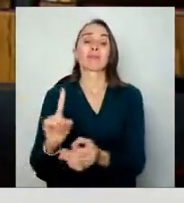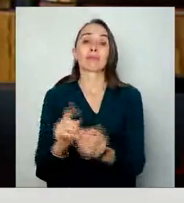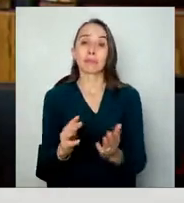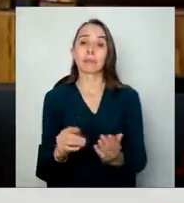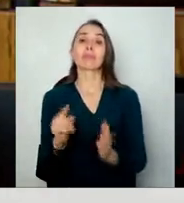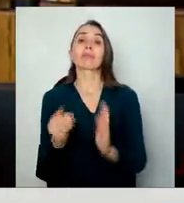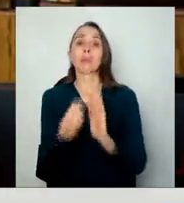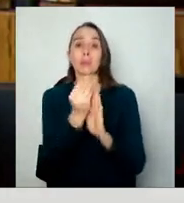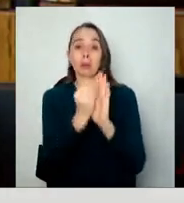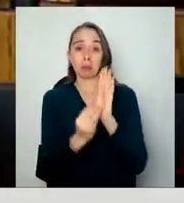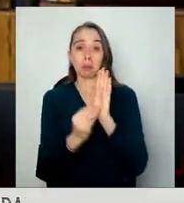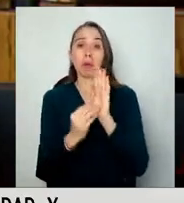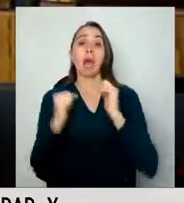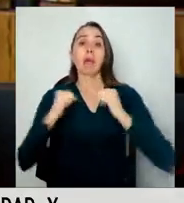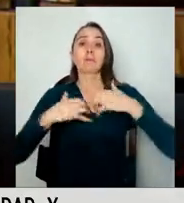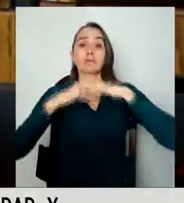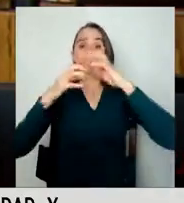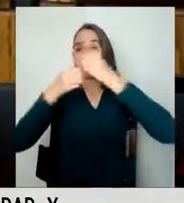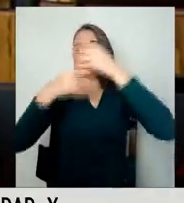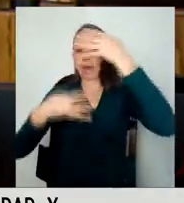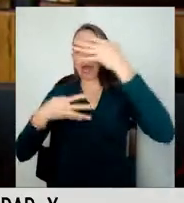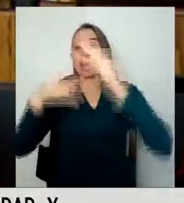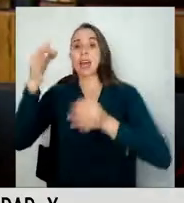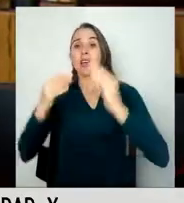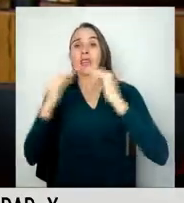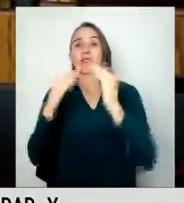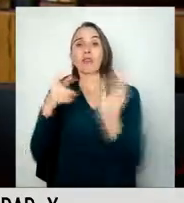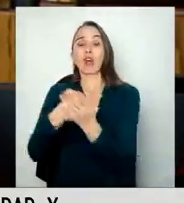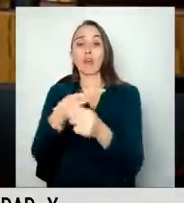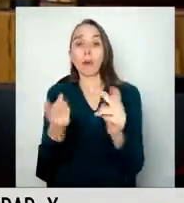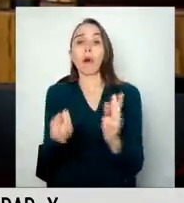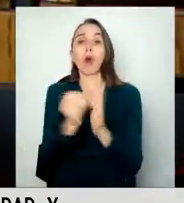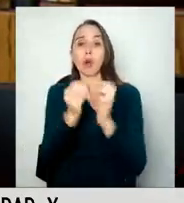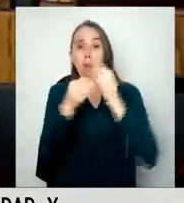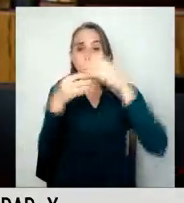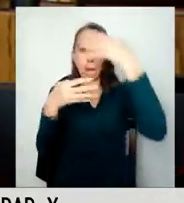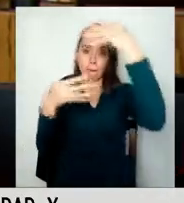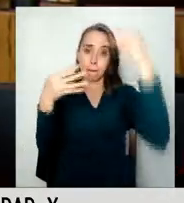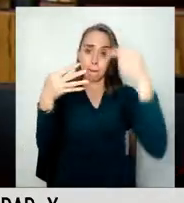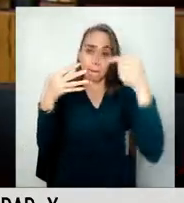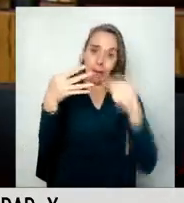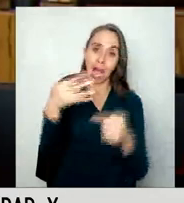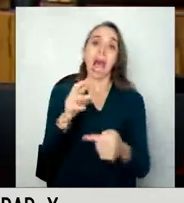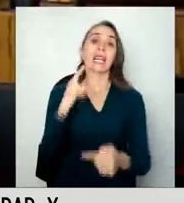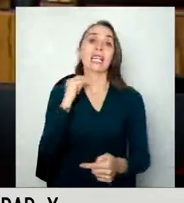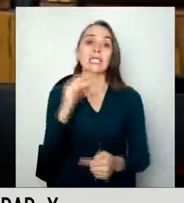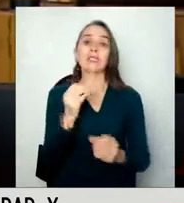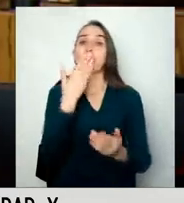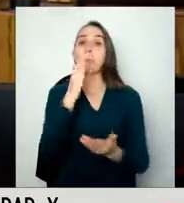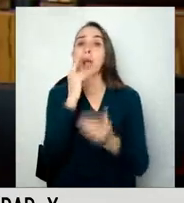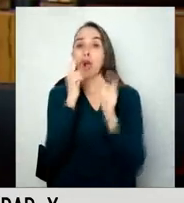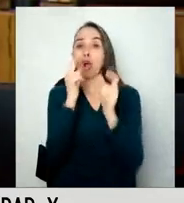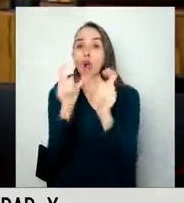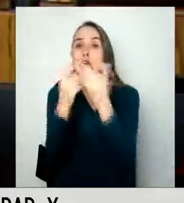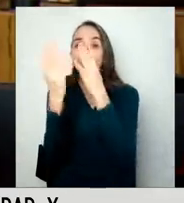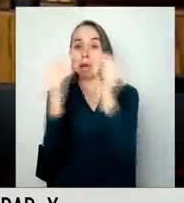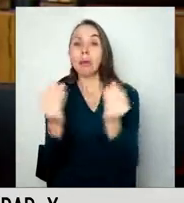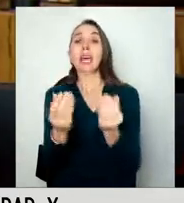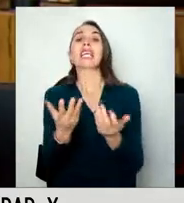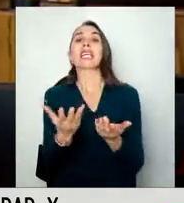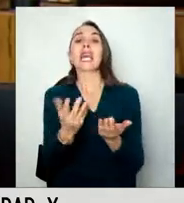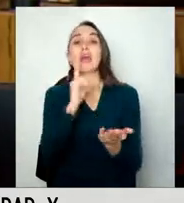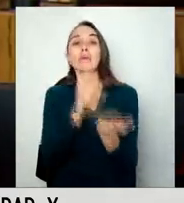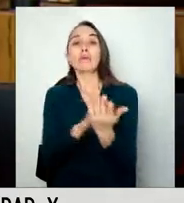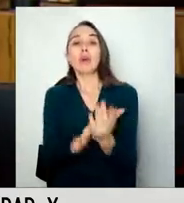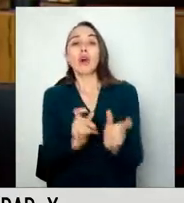del tribunal de compras públicas es fundamental se establece nuevos requisitos se mejore la transparencia se eficiente el gasto público que es fundamental y vuelva